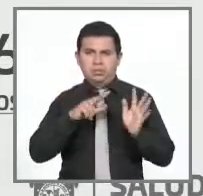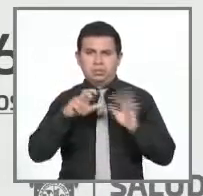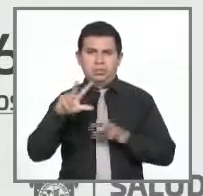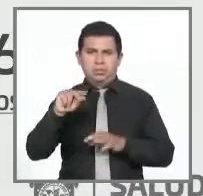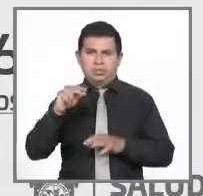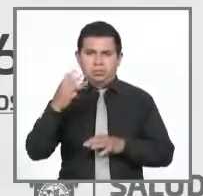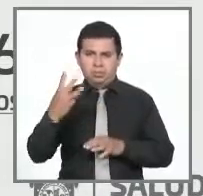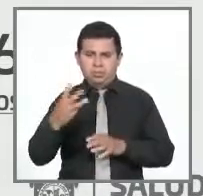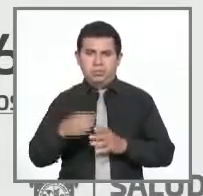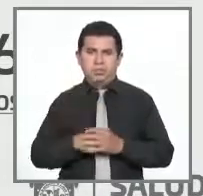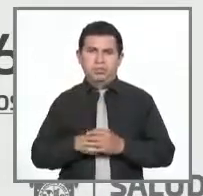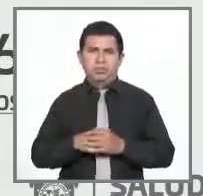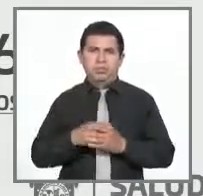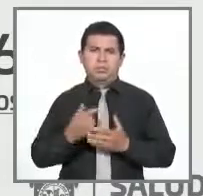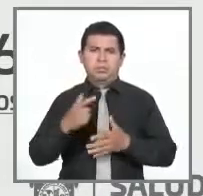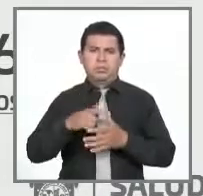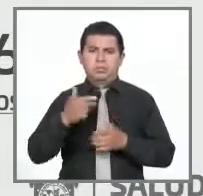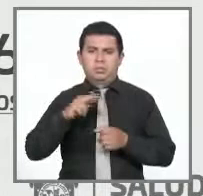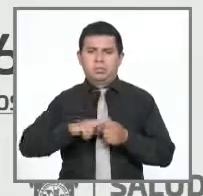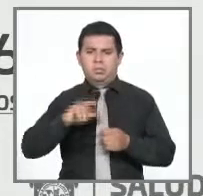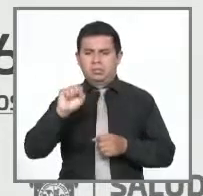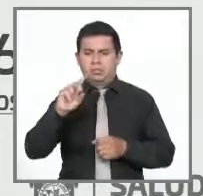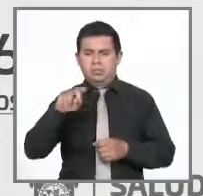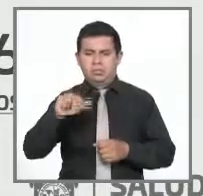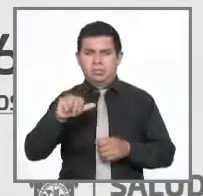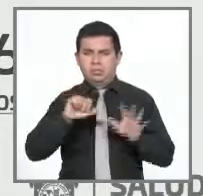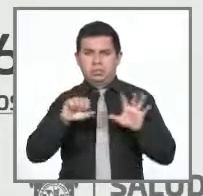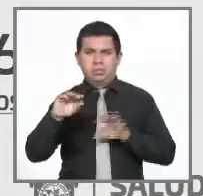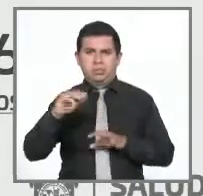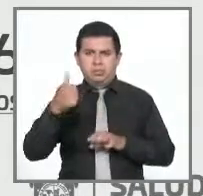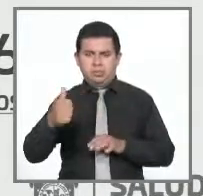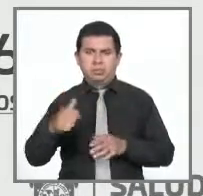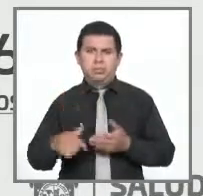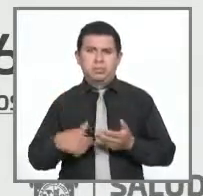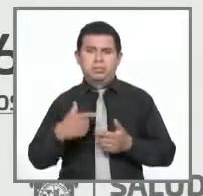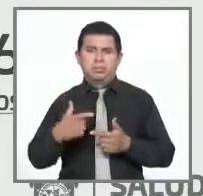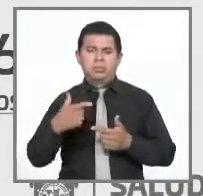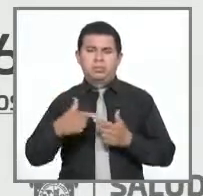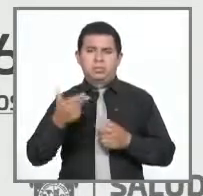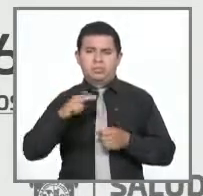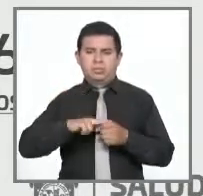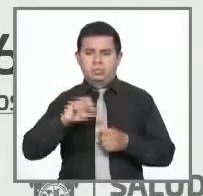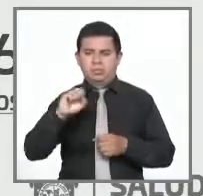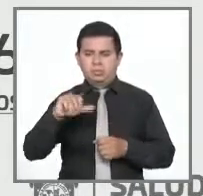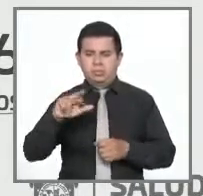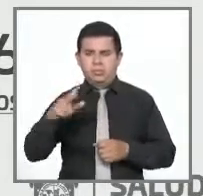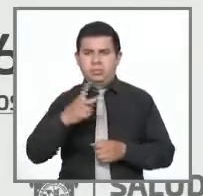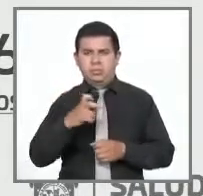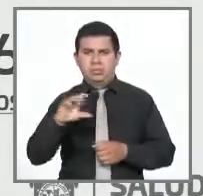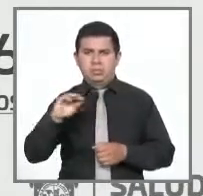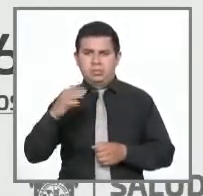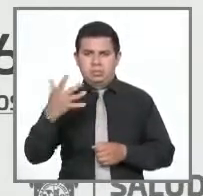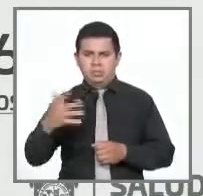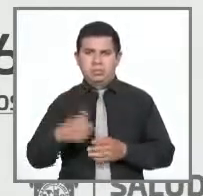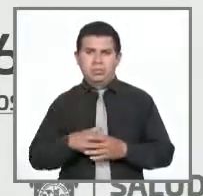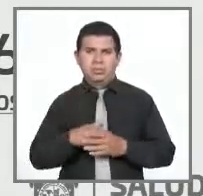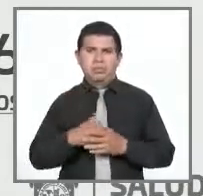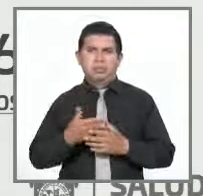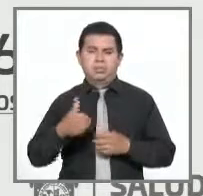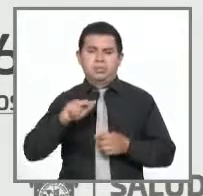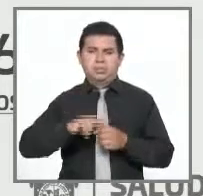1883 se ven a 696 semar 295